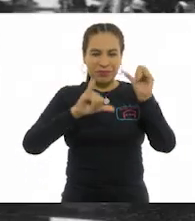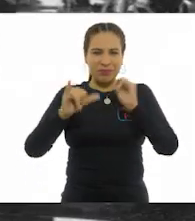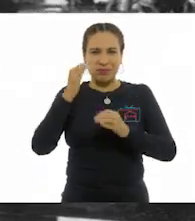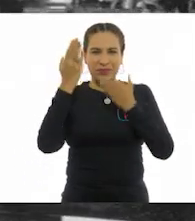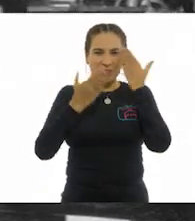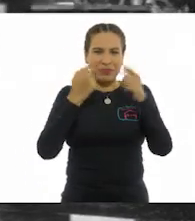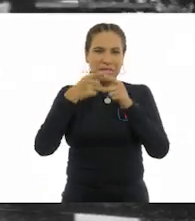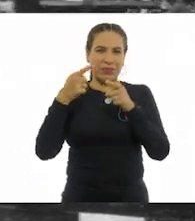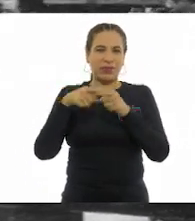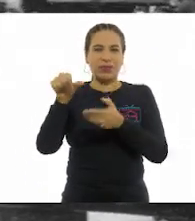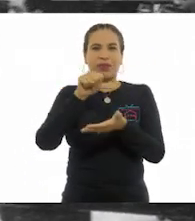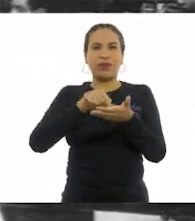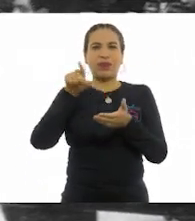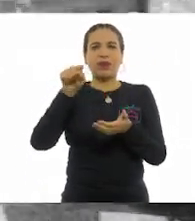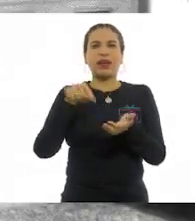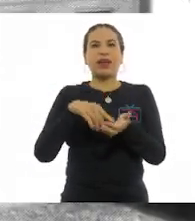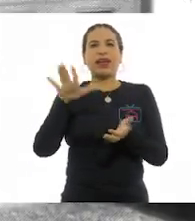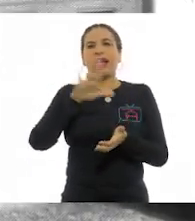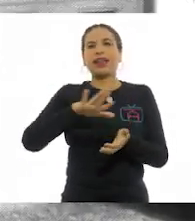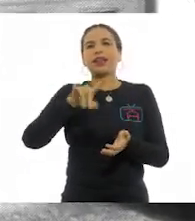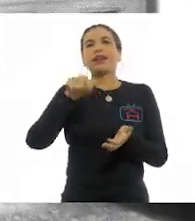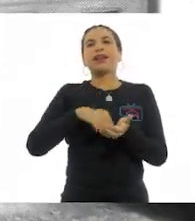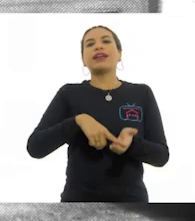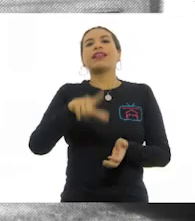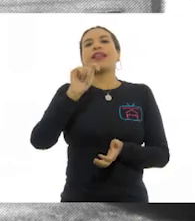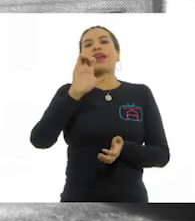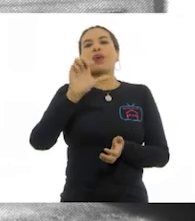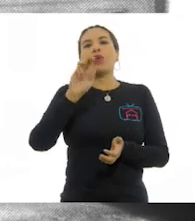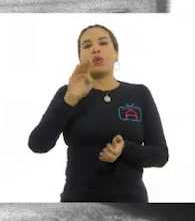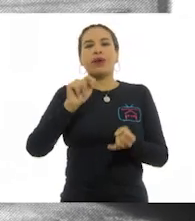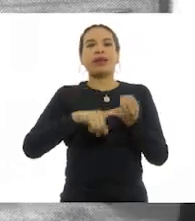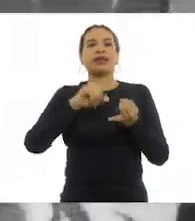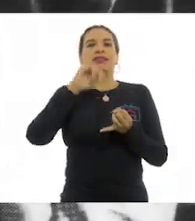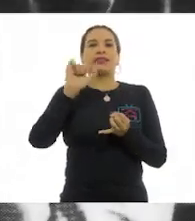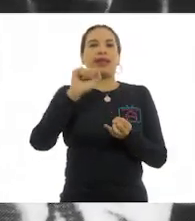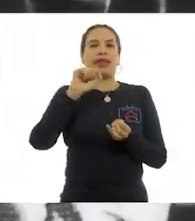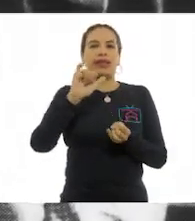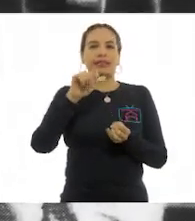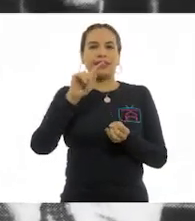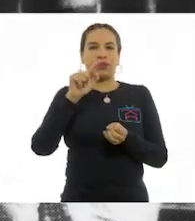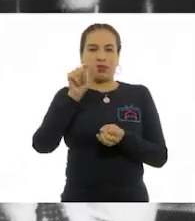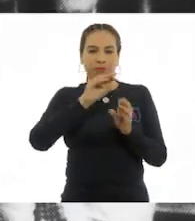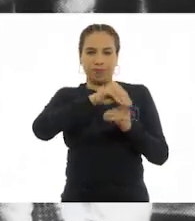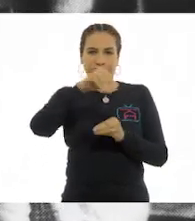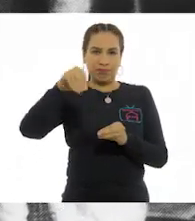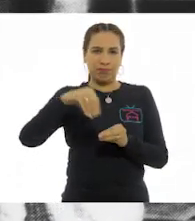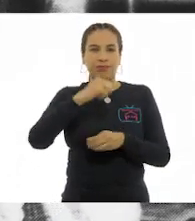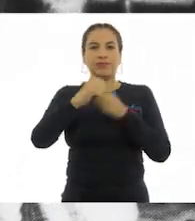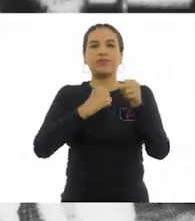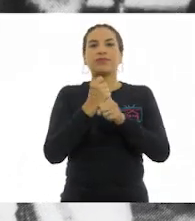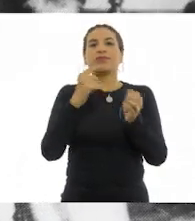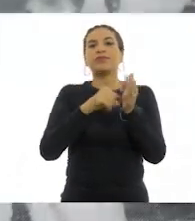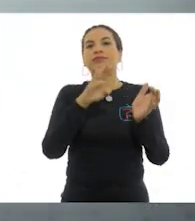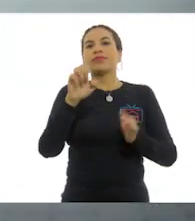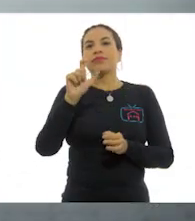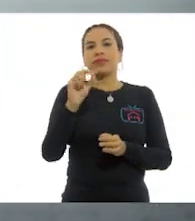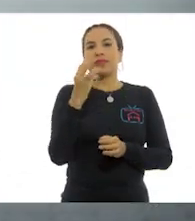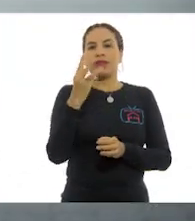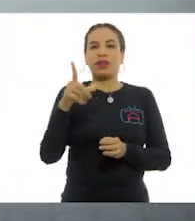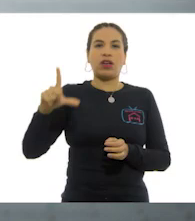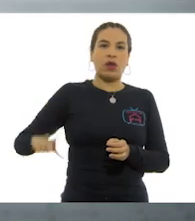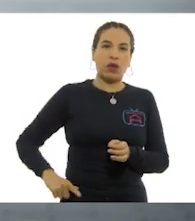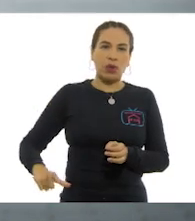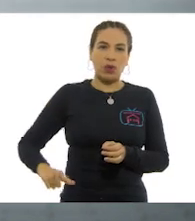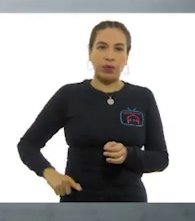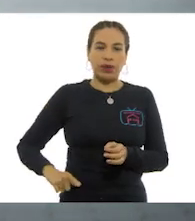el centro, después en Tacuba, en el antiguo convento de San Jacinto, hasta que en el año de 1923 el